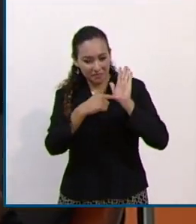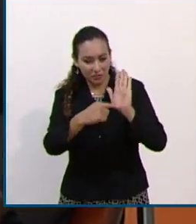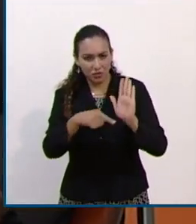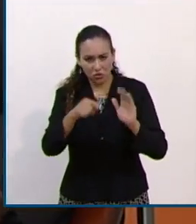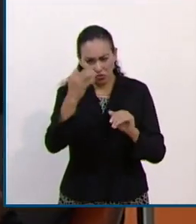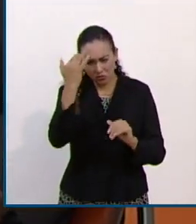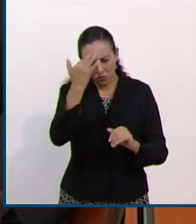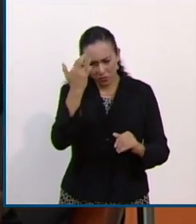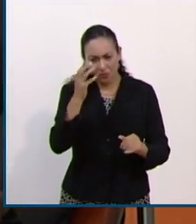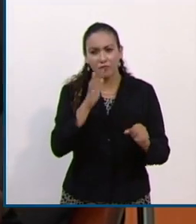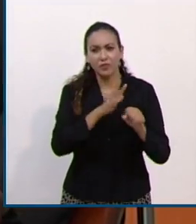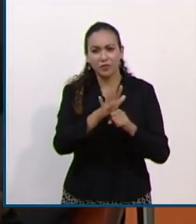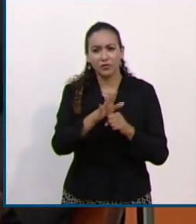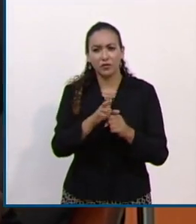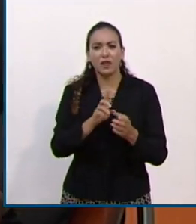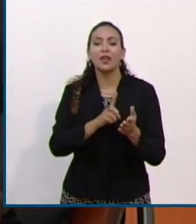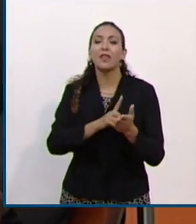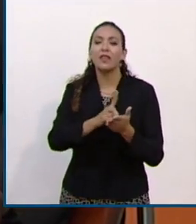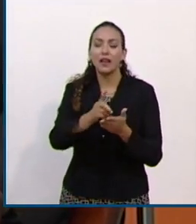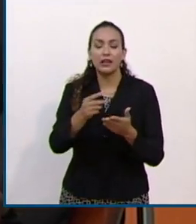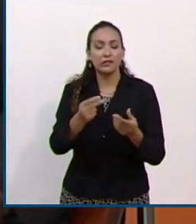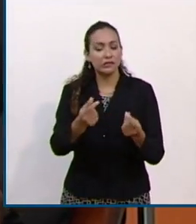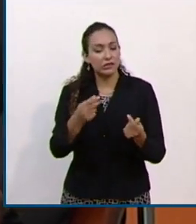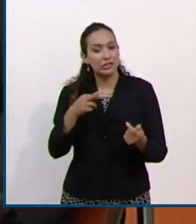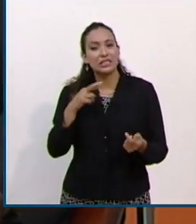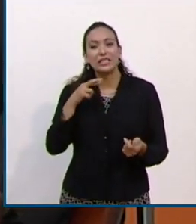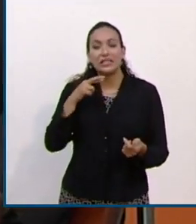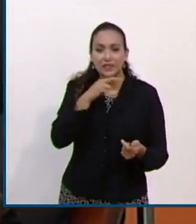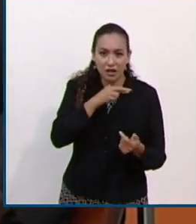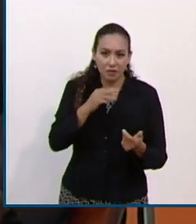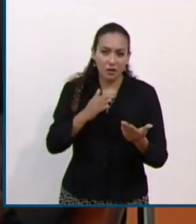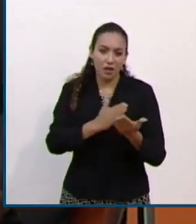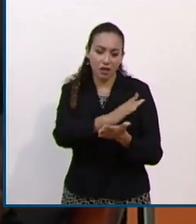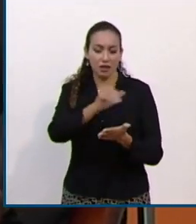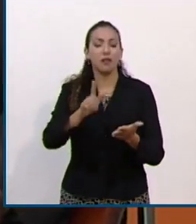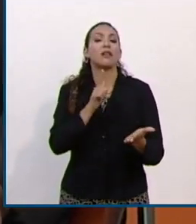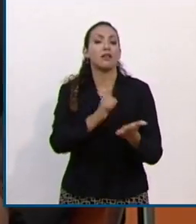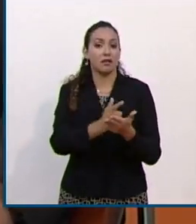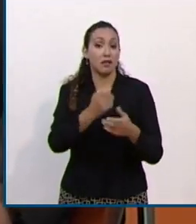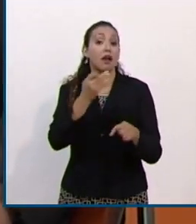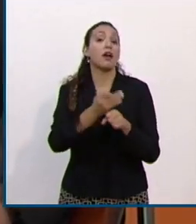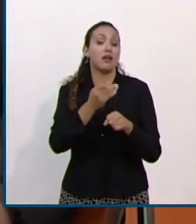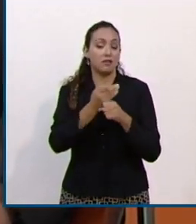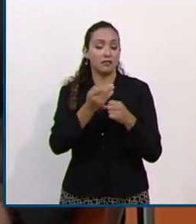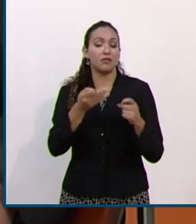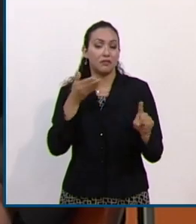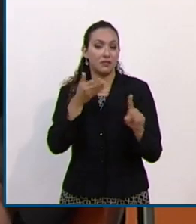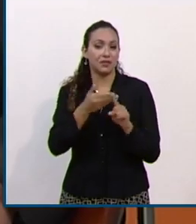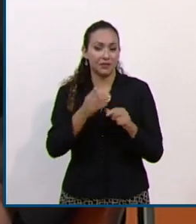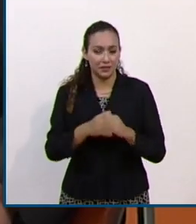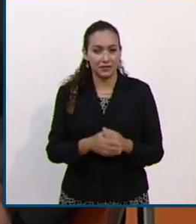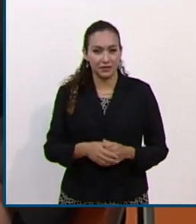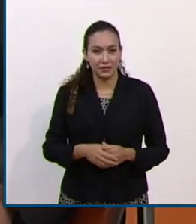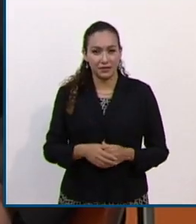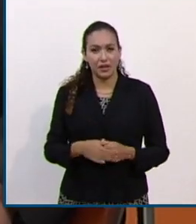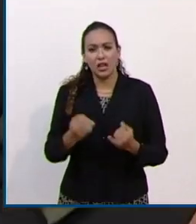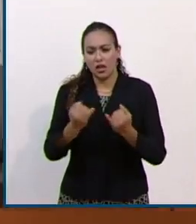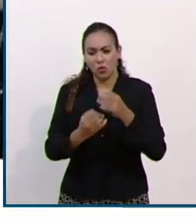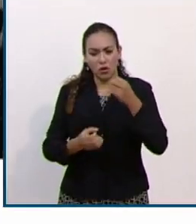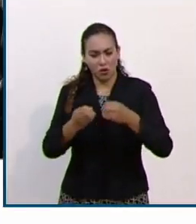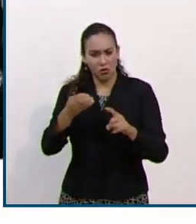reflexión es el derecho a la justicia pronta y expedita, que es algo en el cual se está poniendo un enfoque especial por parte del Consejo y por parte de la